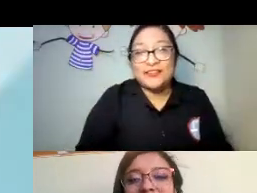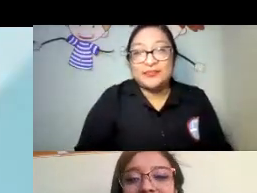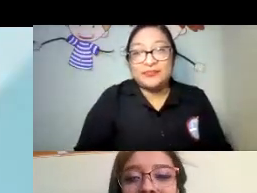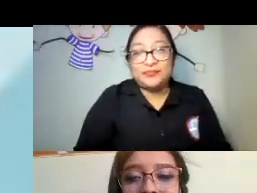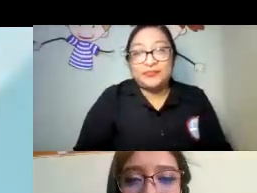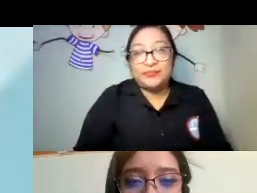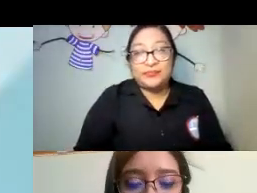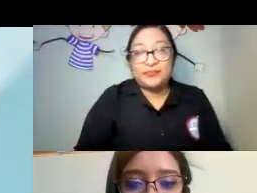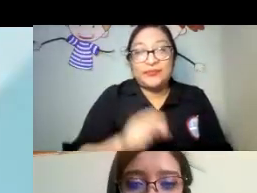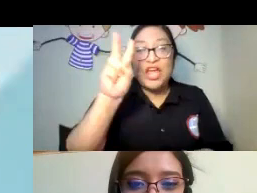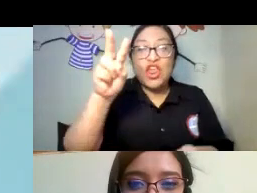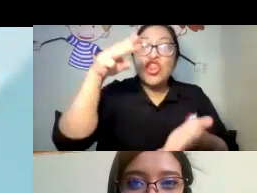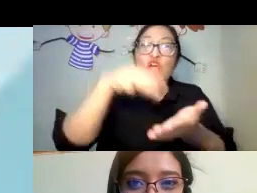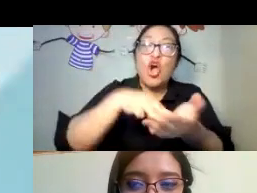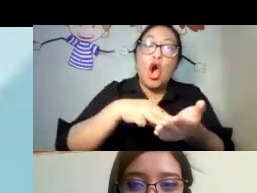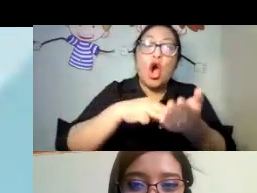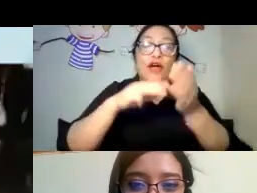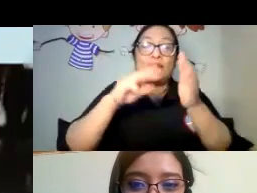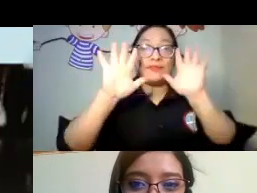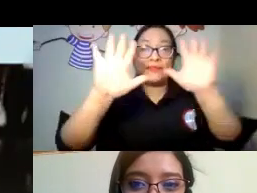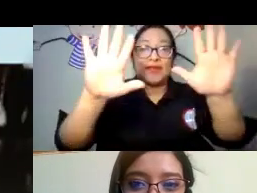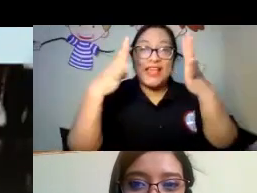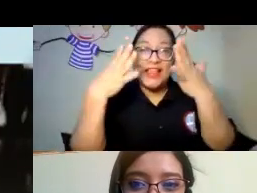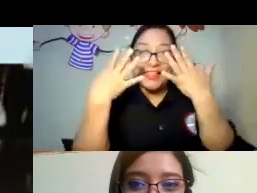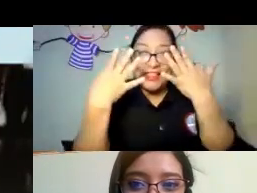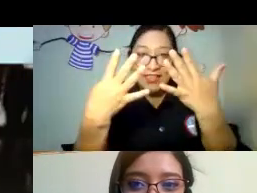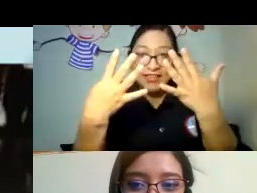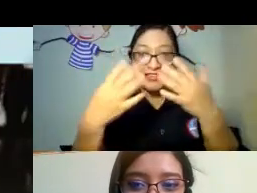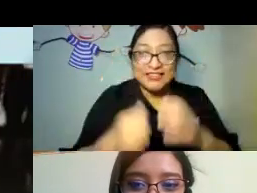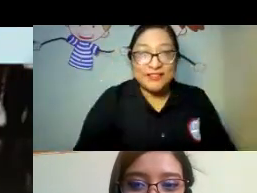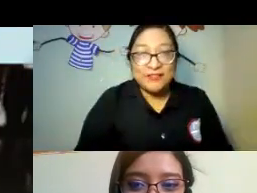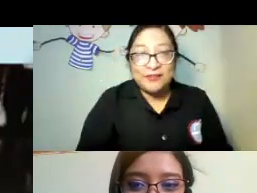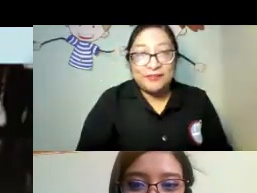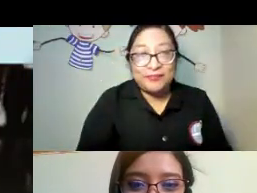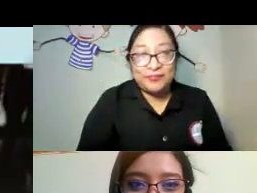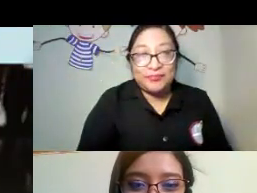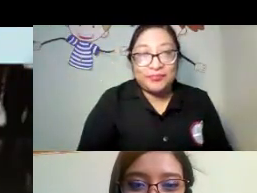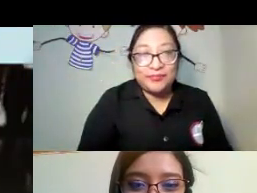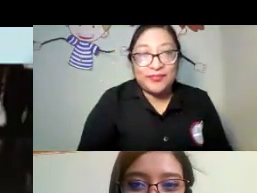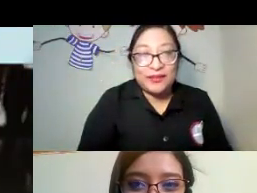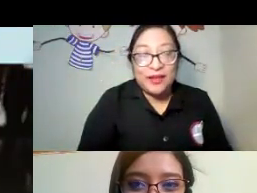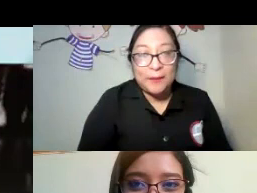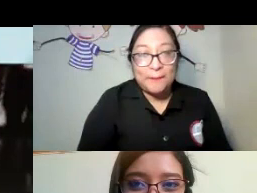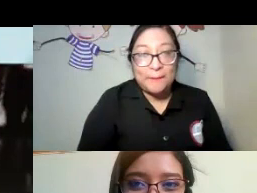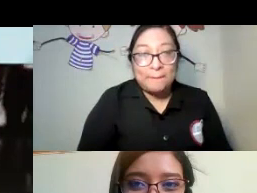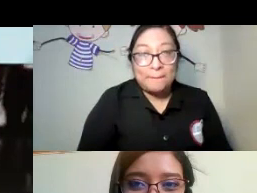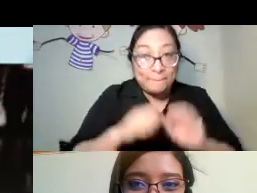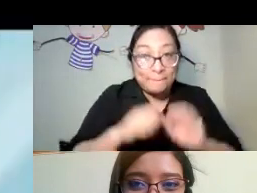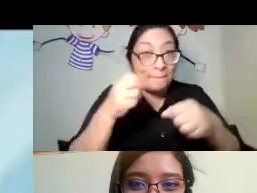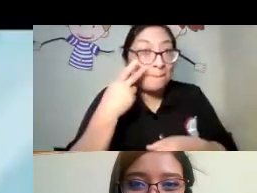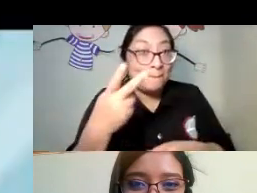En el mismo fondo se presentan fotografías del año 2019. Podemos observar a los estudiantes en